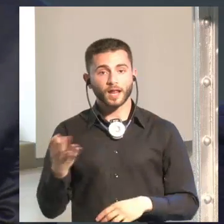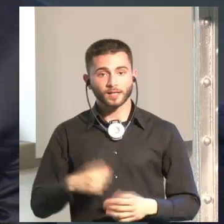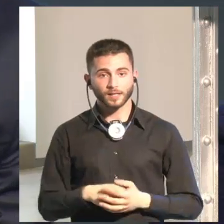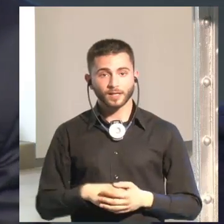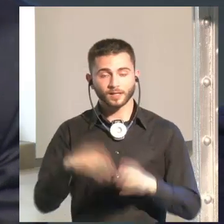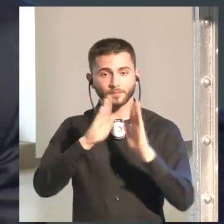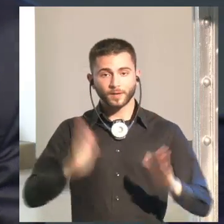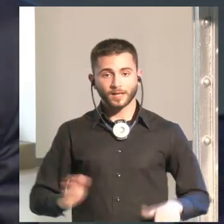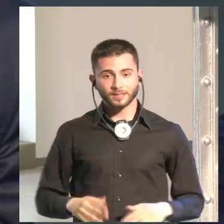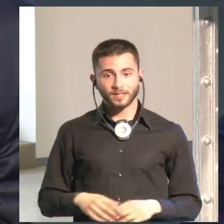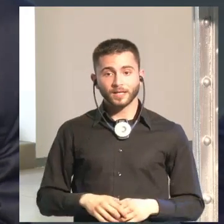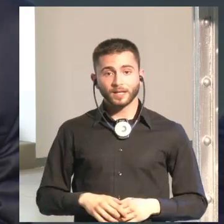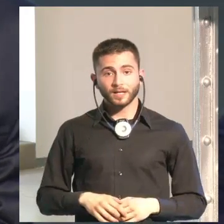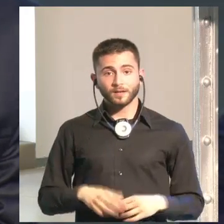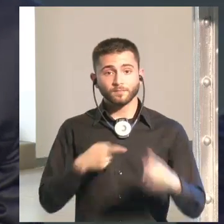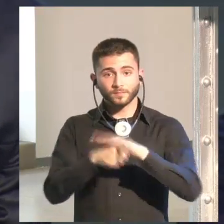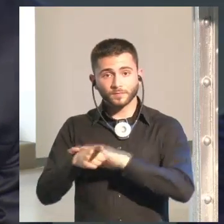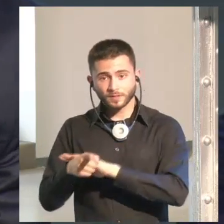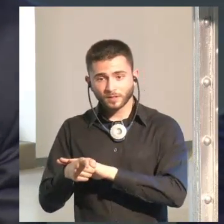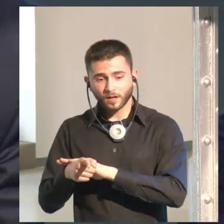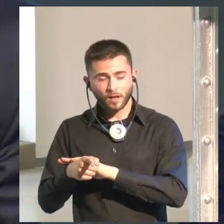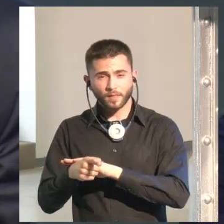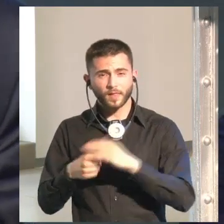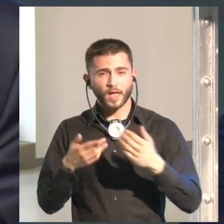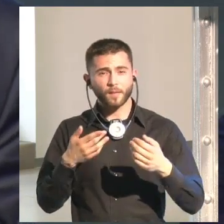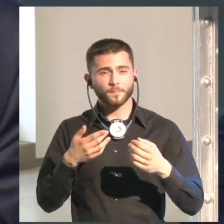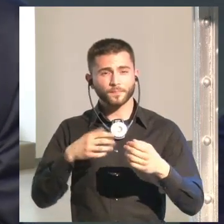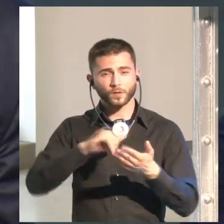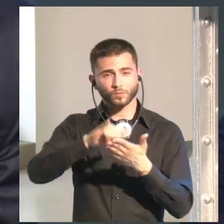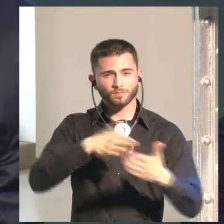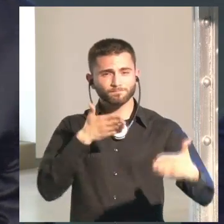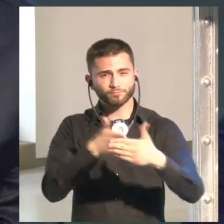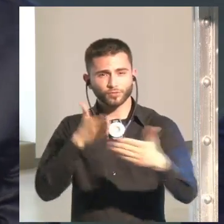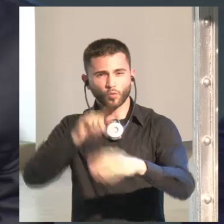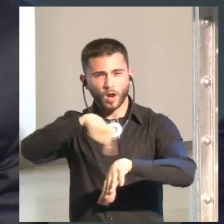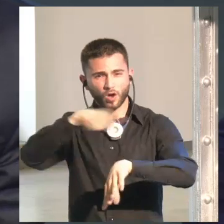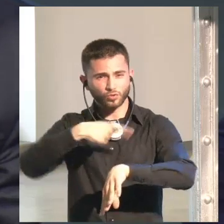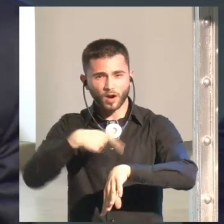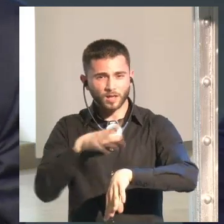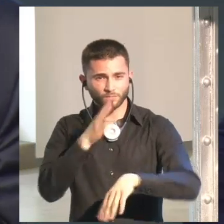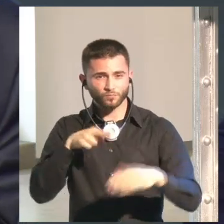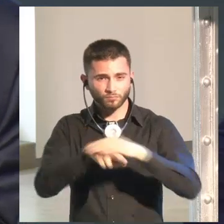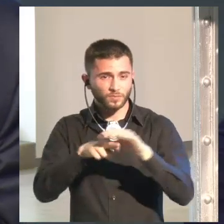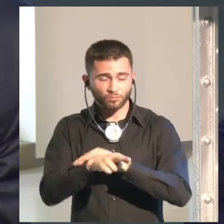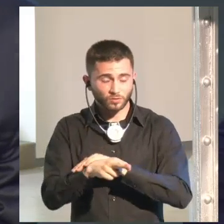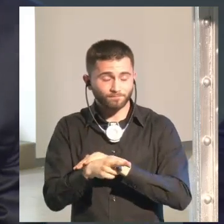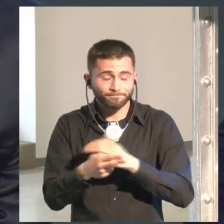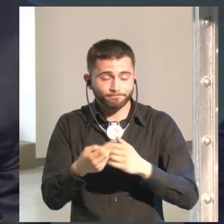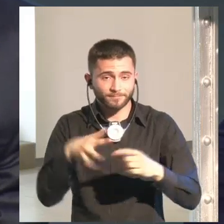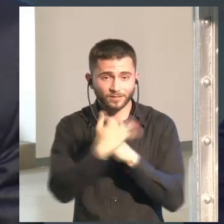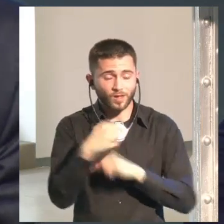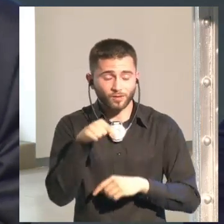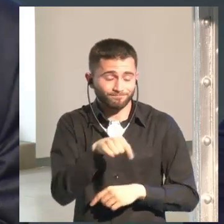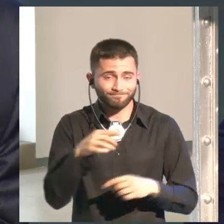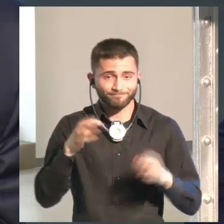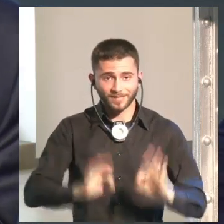operadoras de telecomunicaciones que bloqueen el servicio por algunas horas, ¿verdad? Como único recurso en esta situación.